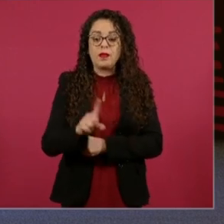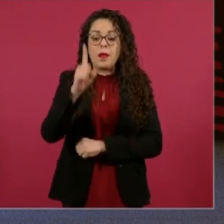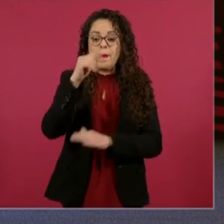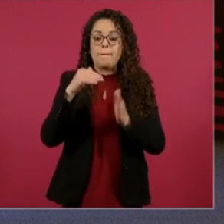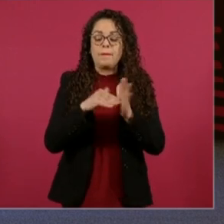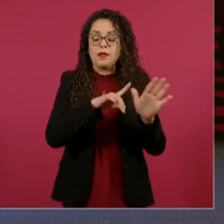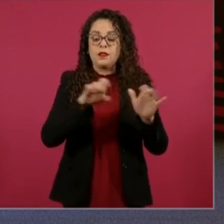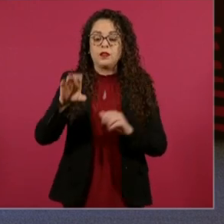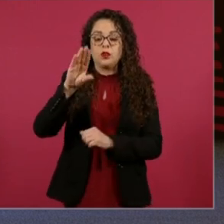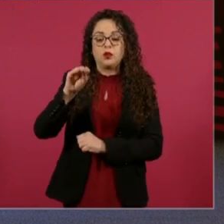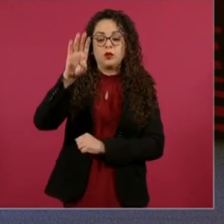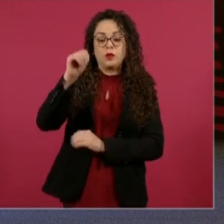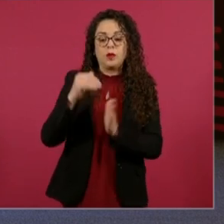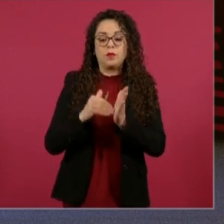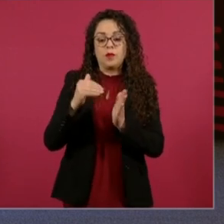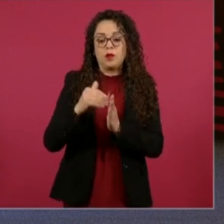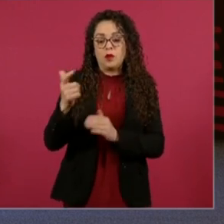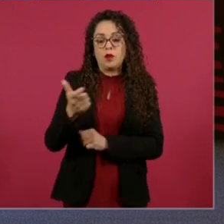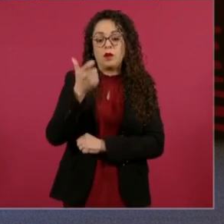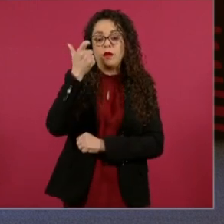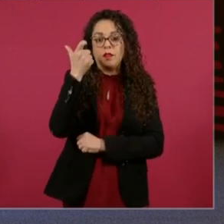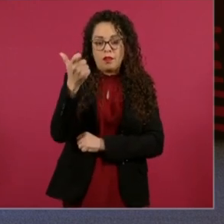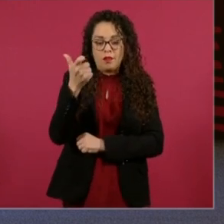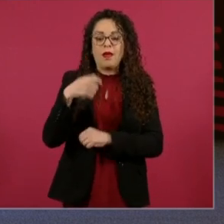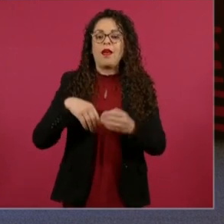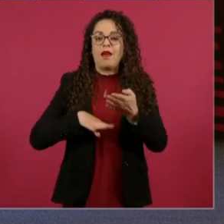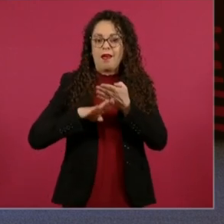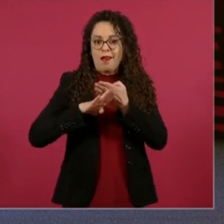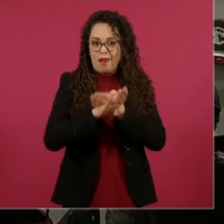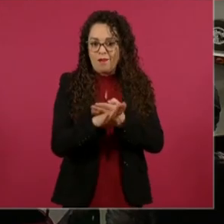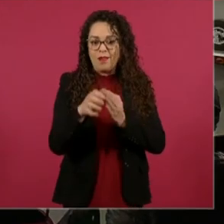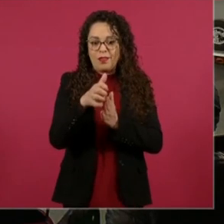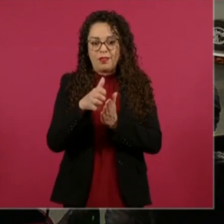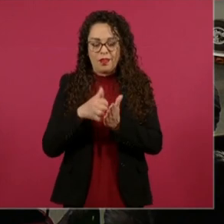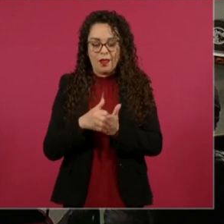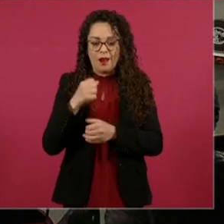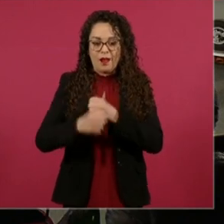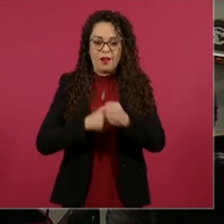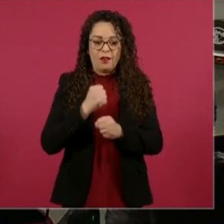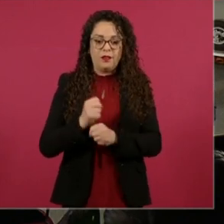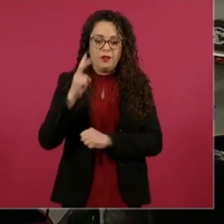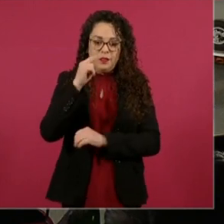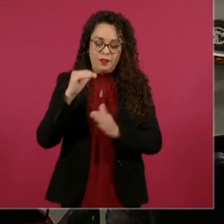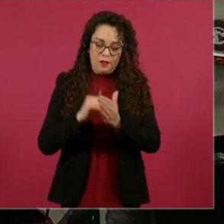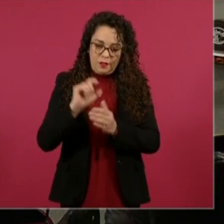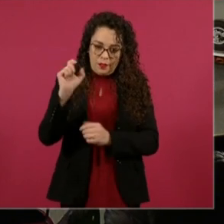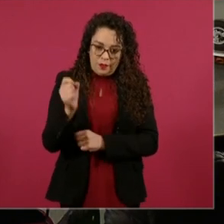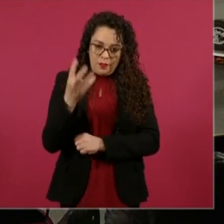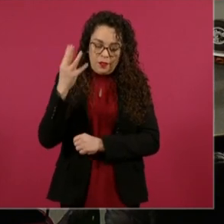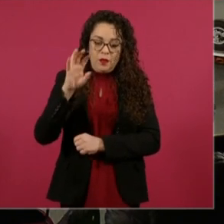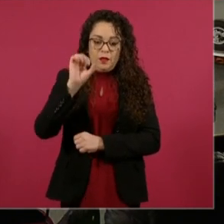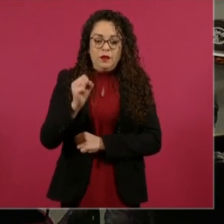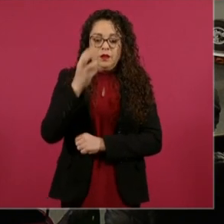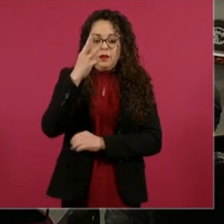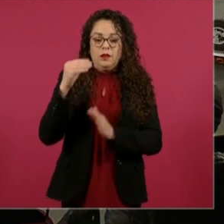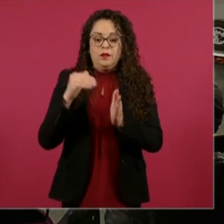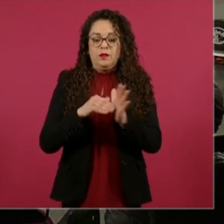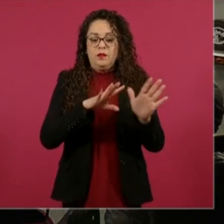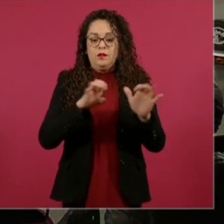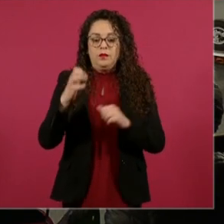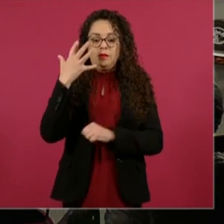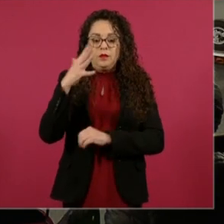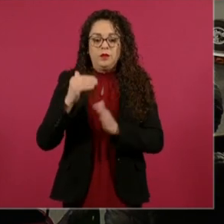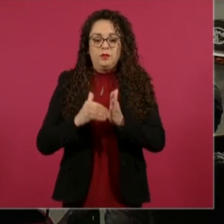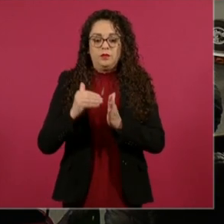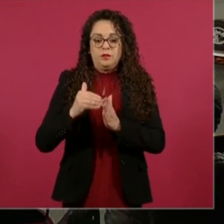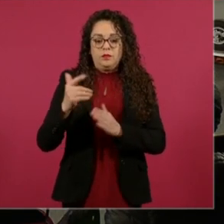millones de pesos en 2024 y del 2020 al 8 de febrero de 2024 de 63.510